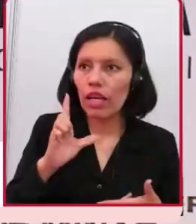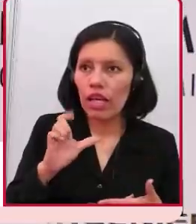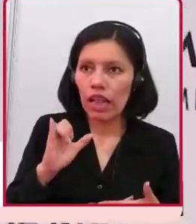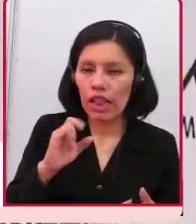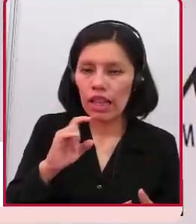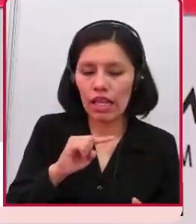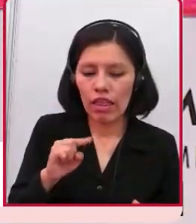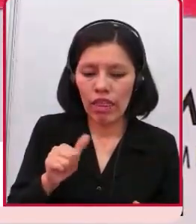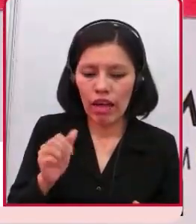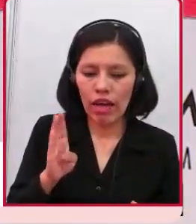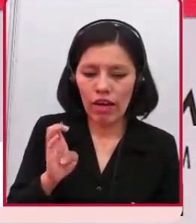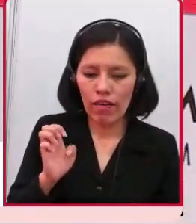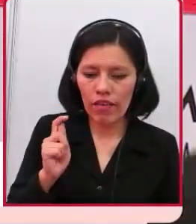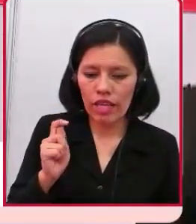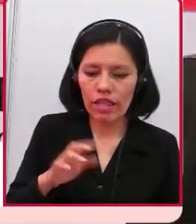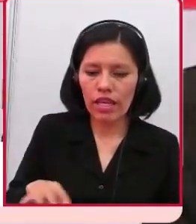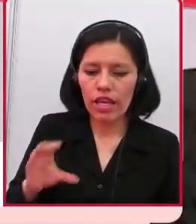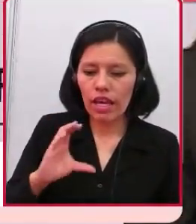Minera Antamina.